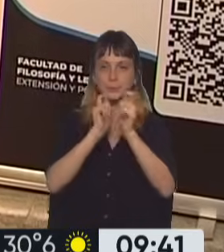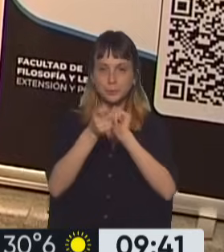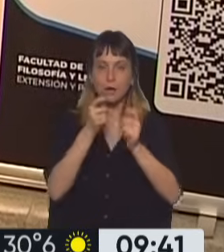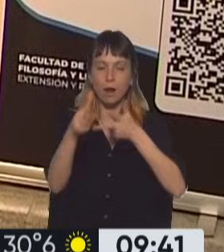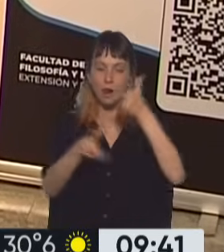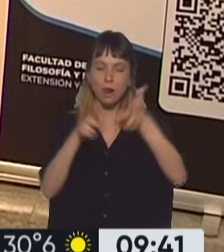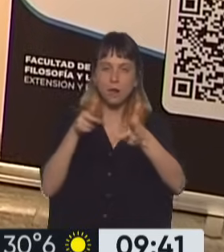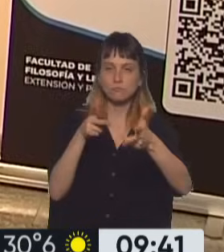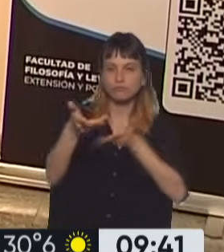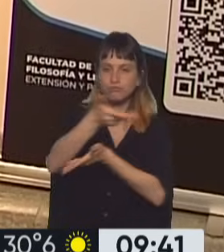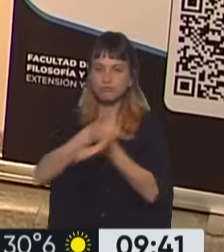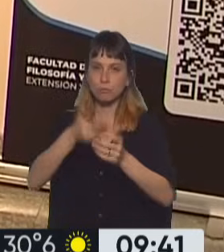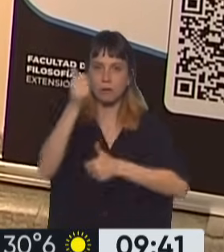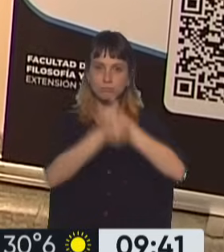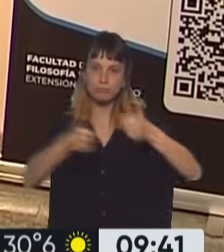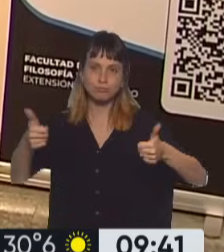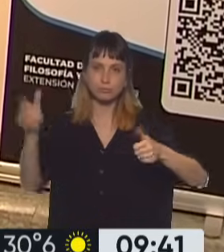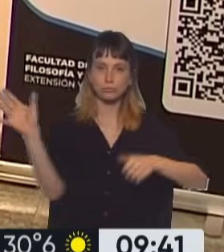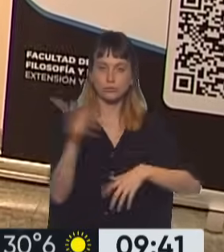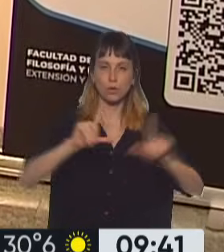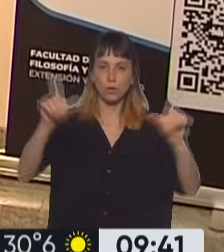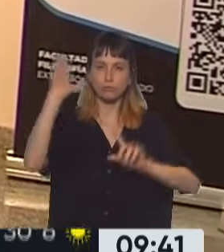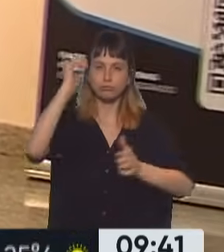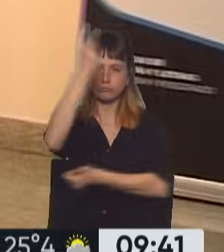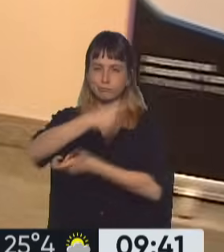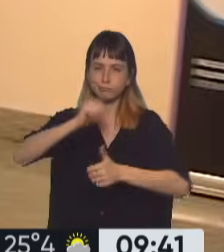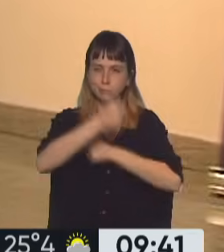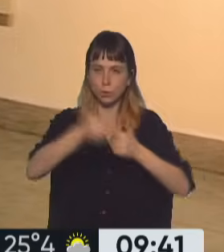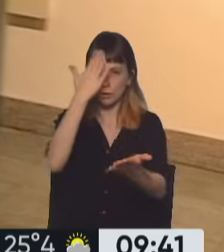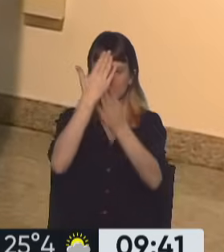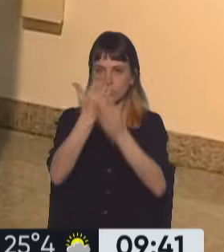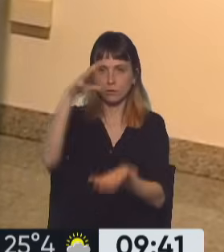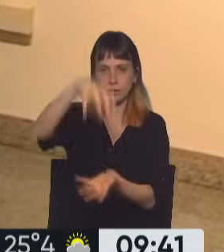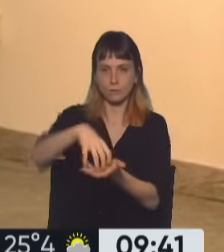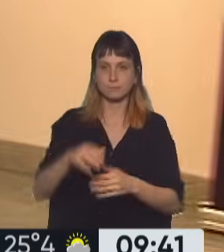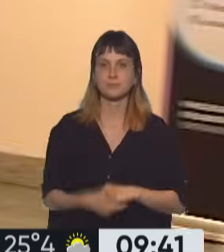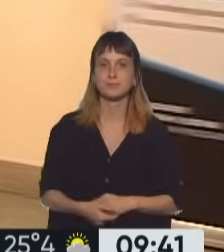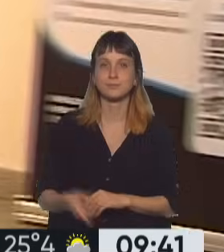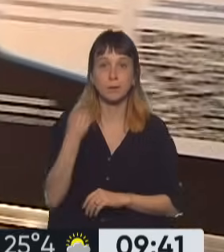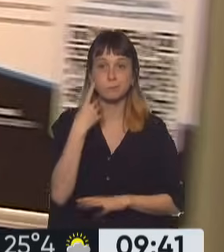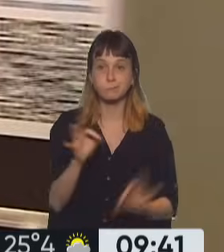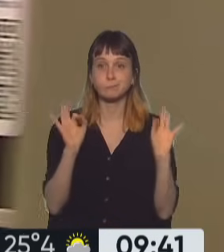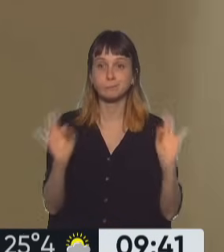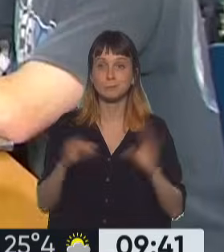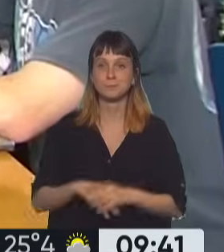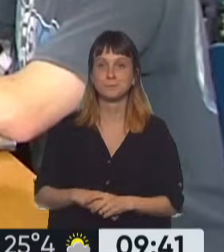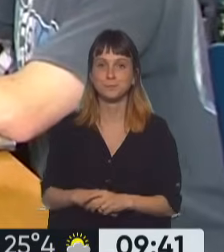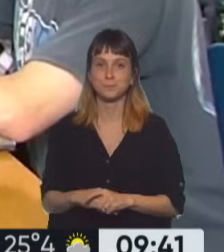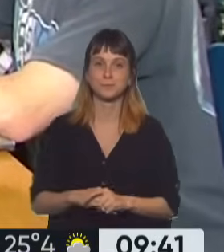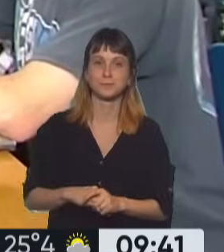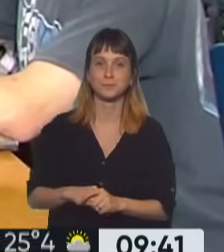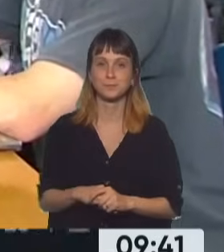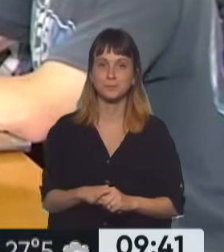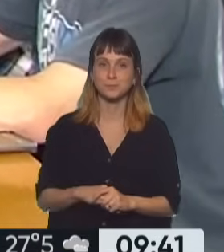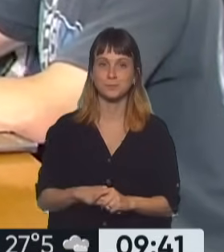están trabajando en la puerta principal de este edificio sobre la avenida. Allí está, se está retirando el jefe de Estado ya con el